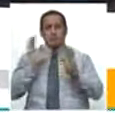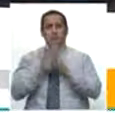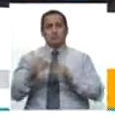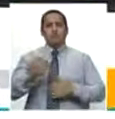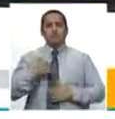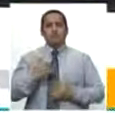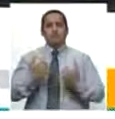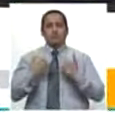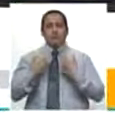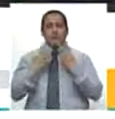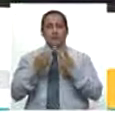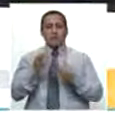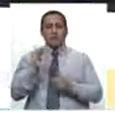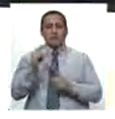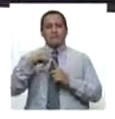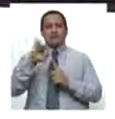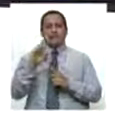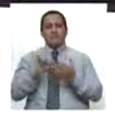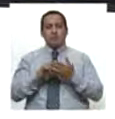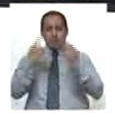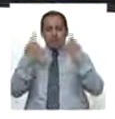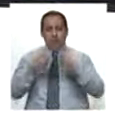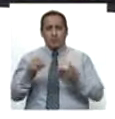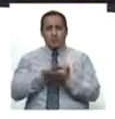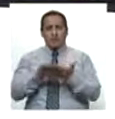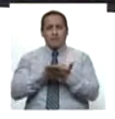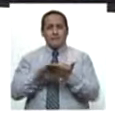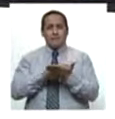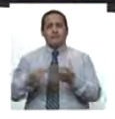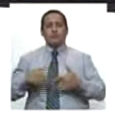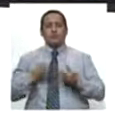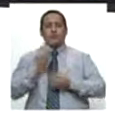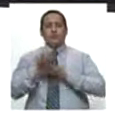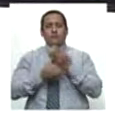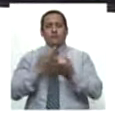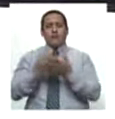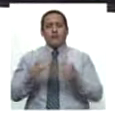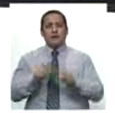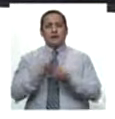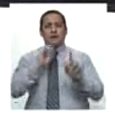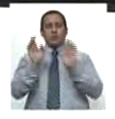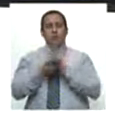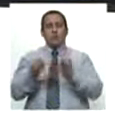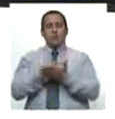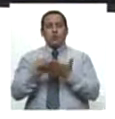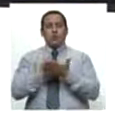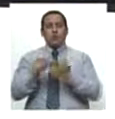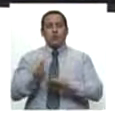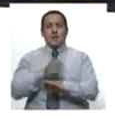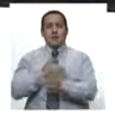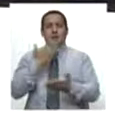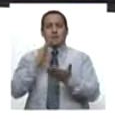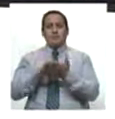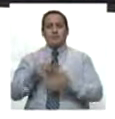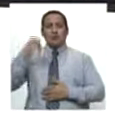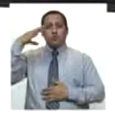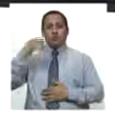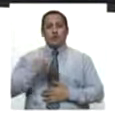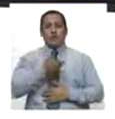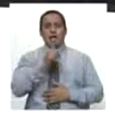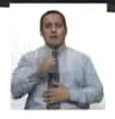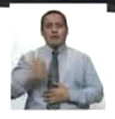por ejemplo, yo me llega mi factura en sistema braille, ¿puedo yo reclamar que me están cobrando indebidamente la